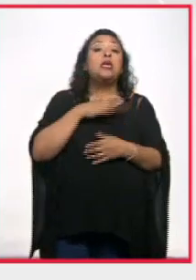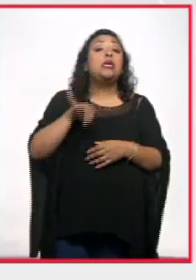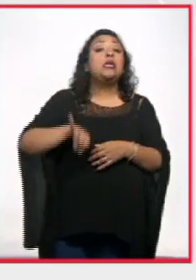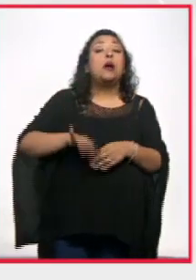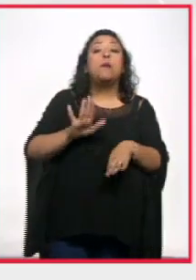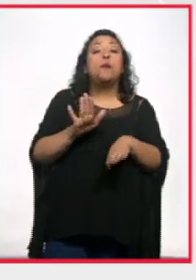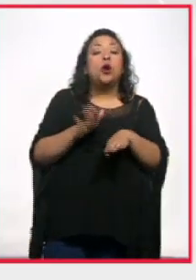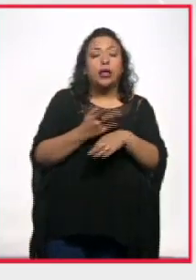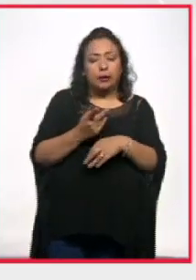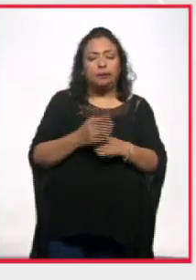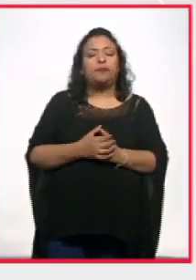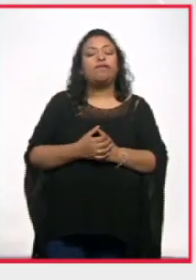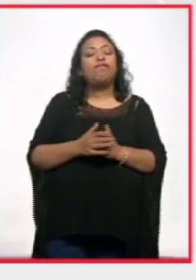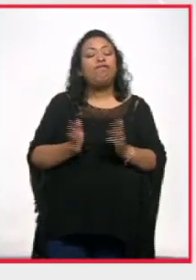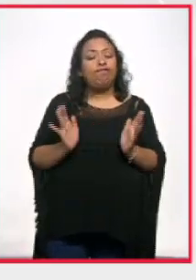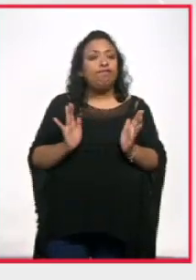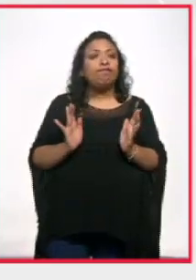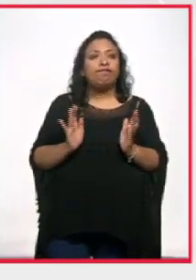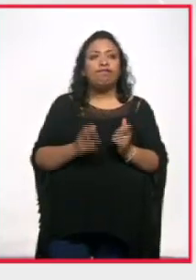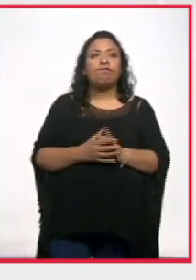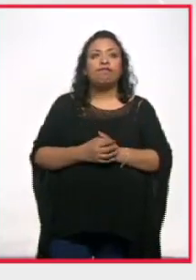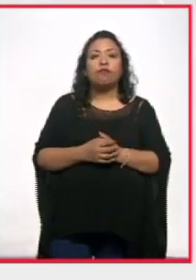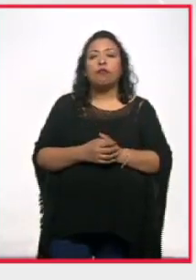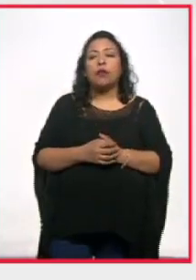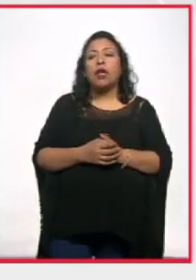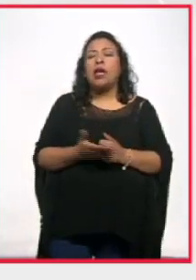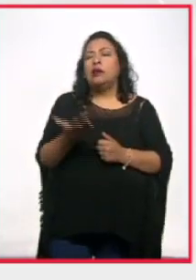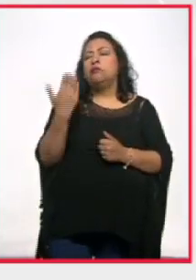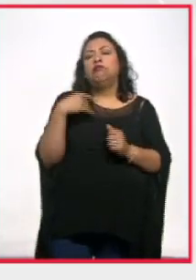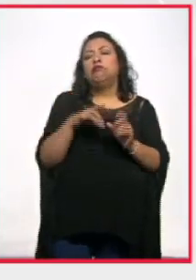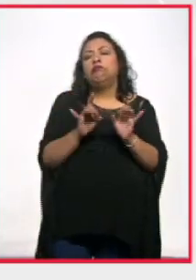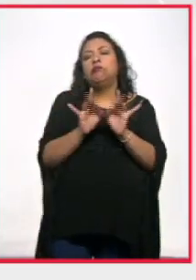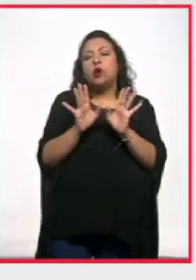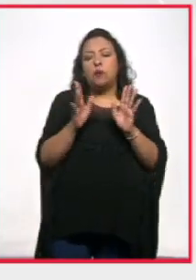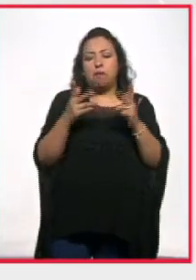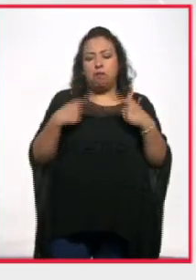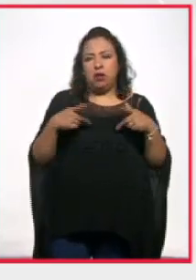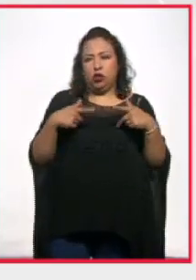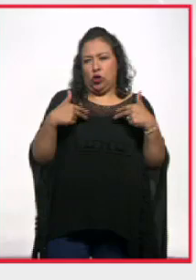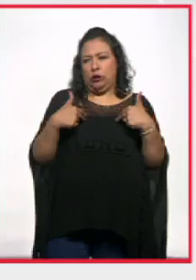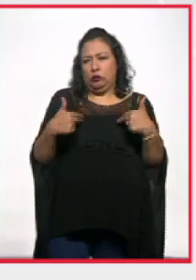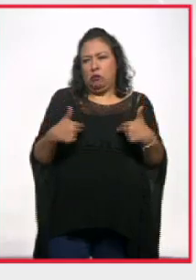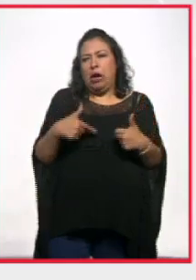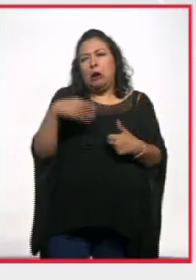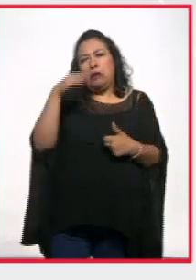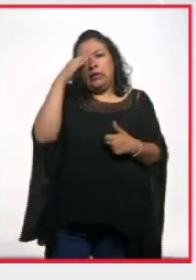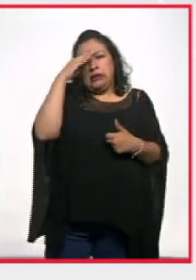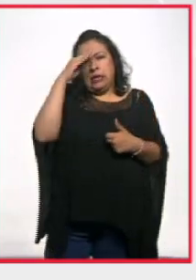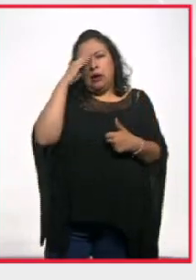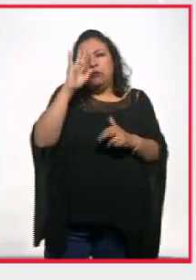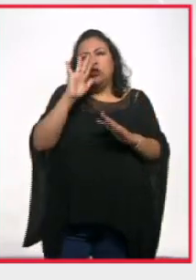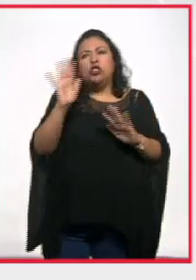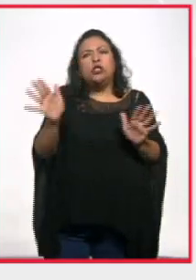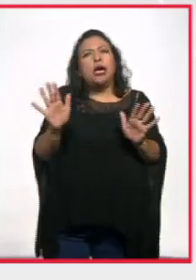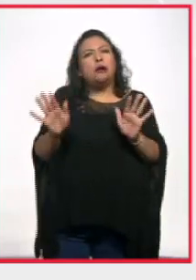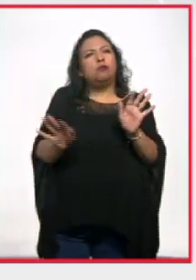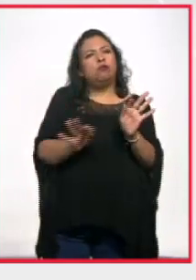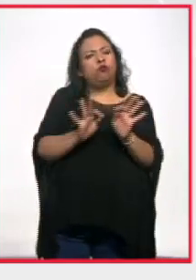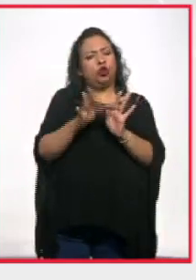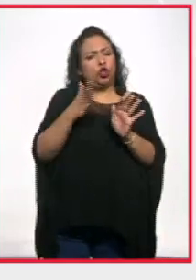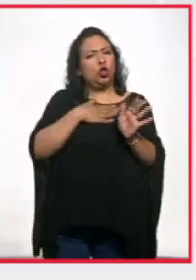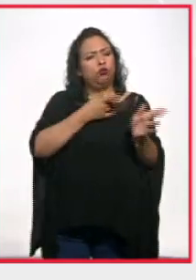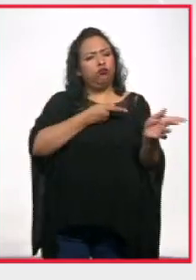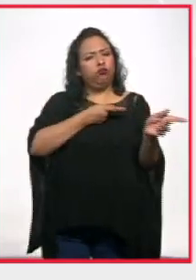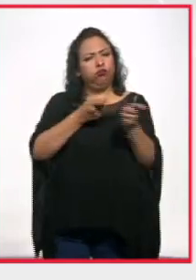interesante porque finalmente, cuando de repente la humanidad creemos que llegamos a un grado de